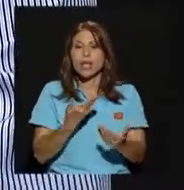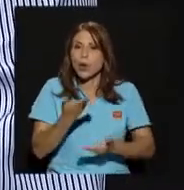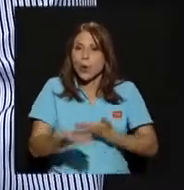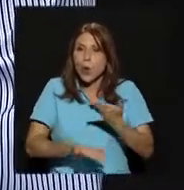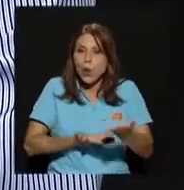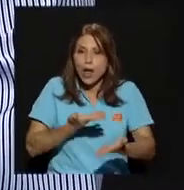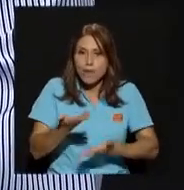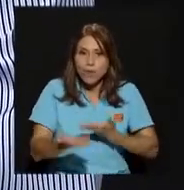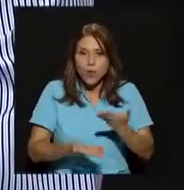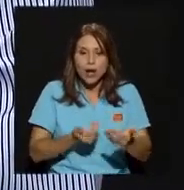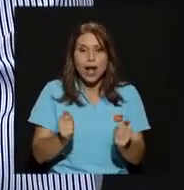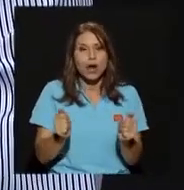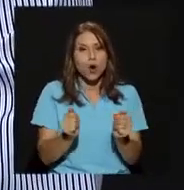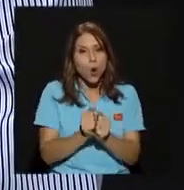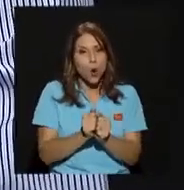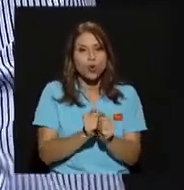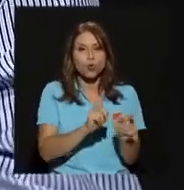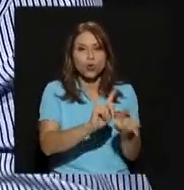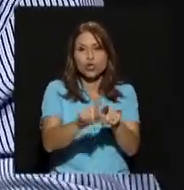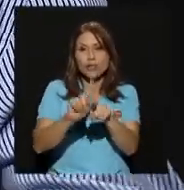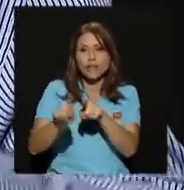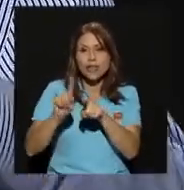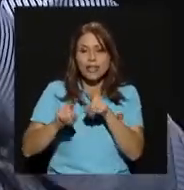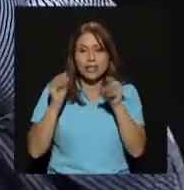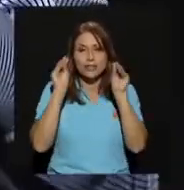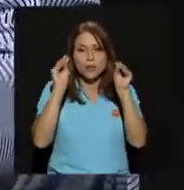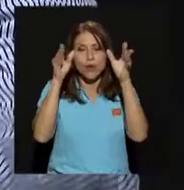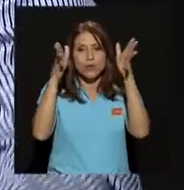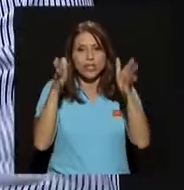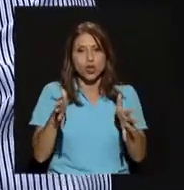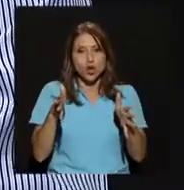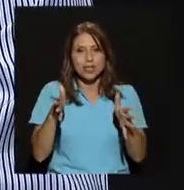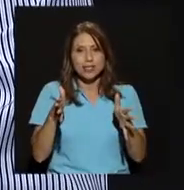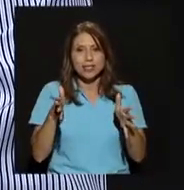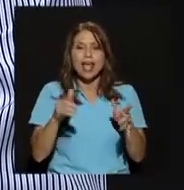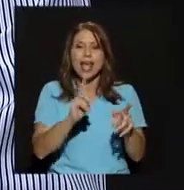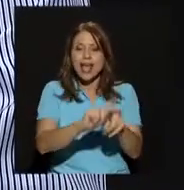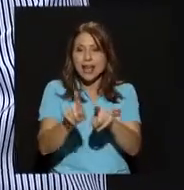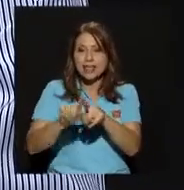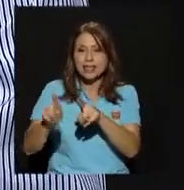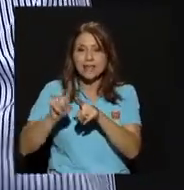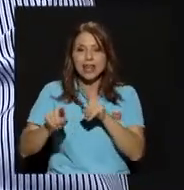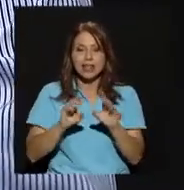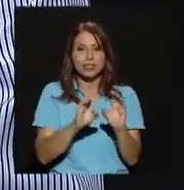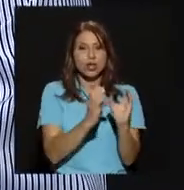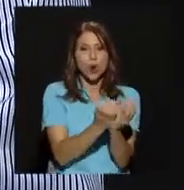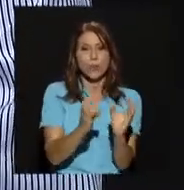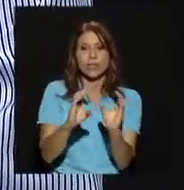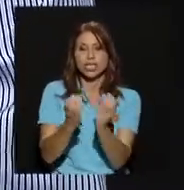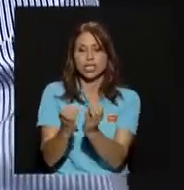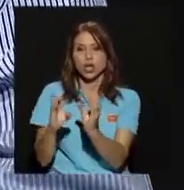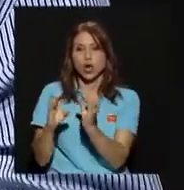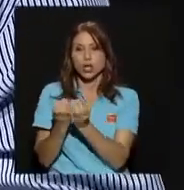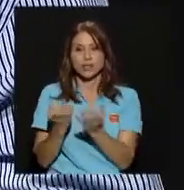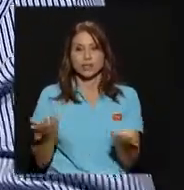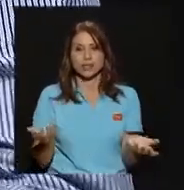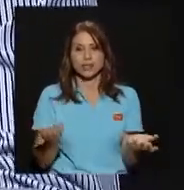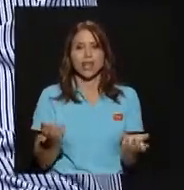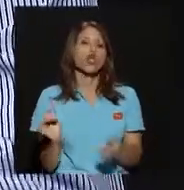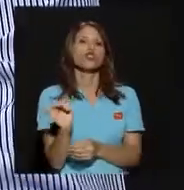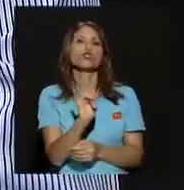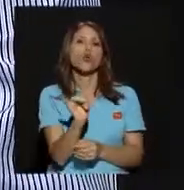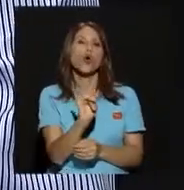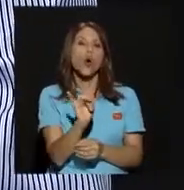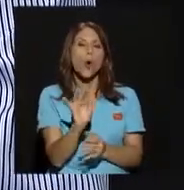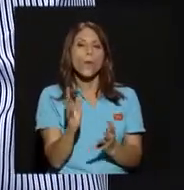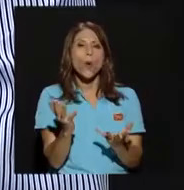colabora con los diferentes profesores en las diferentes comisiones. Son más bien como la